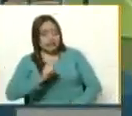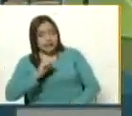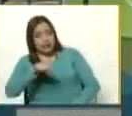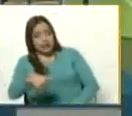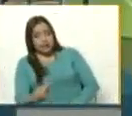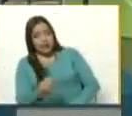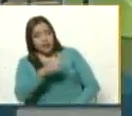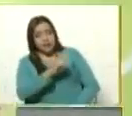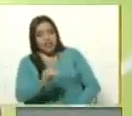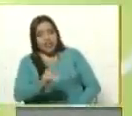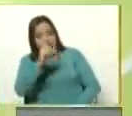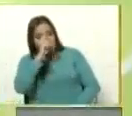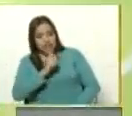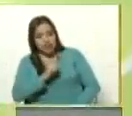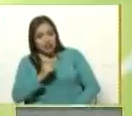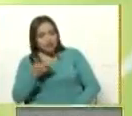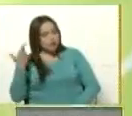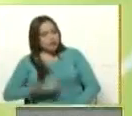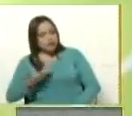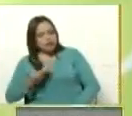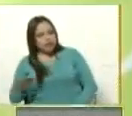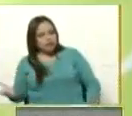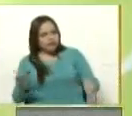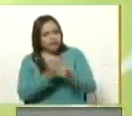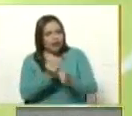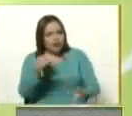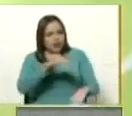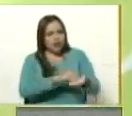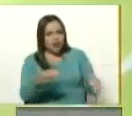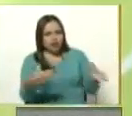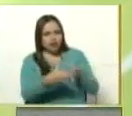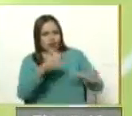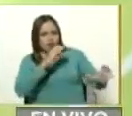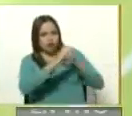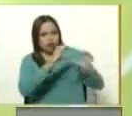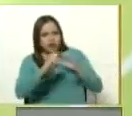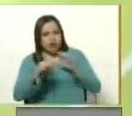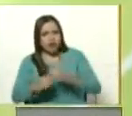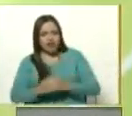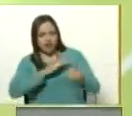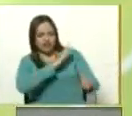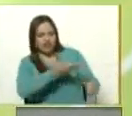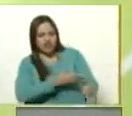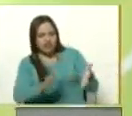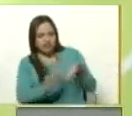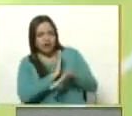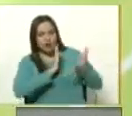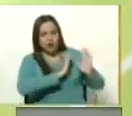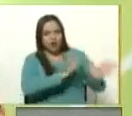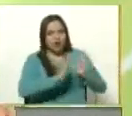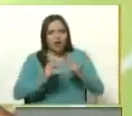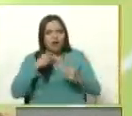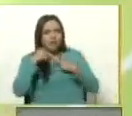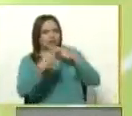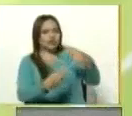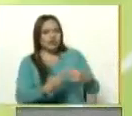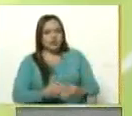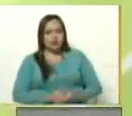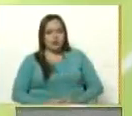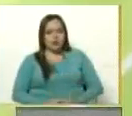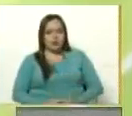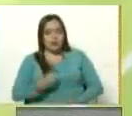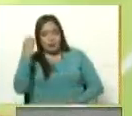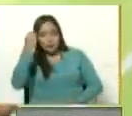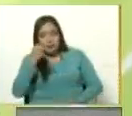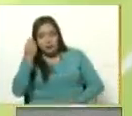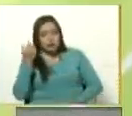reforzar y o retomar lo que son los medios alternativos, la fuerza que tienen en cuanto a la organización o en cuanto a la vocería. Y yo creo que están dadas